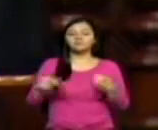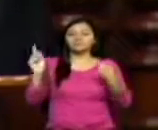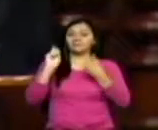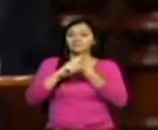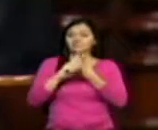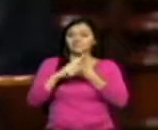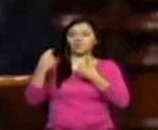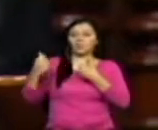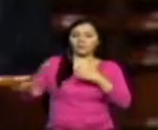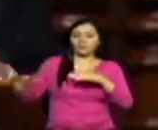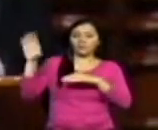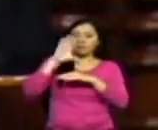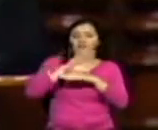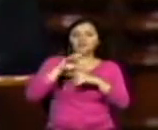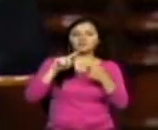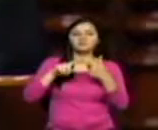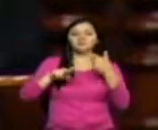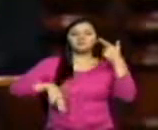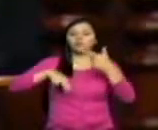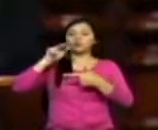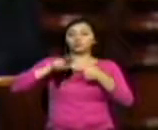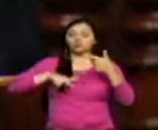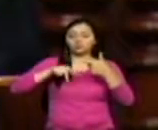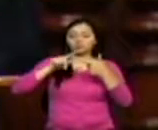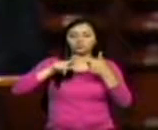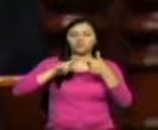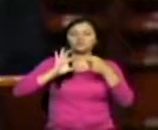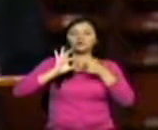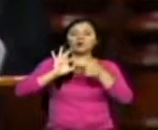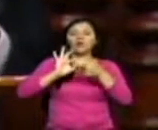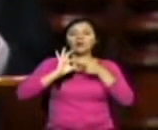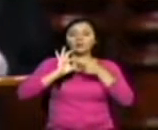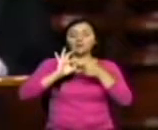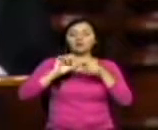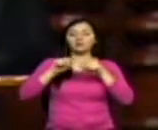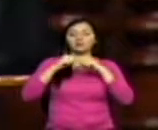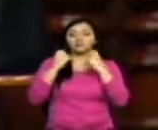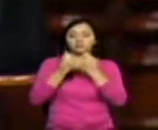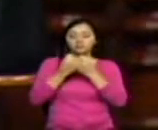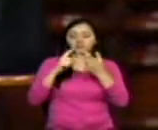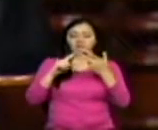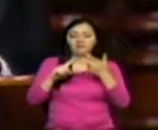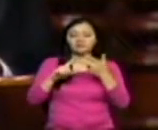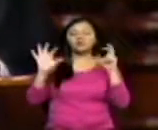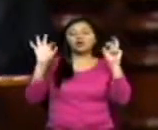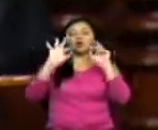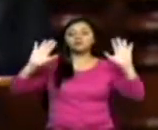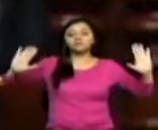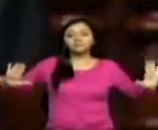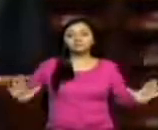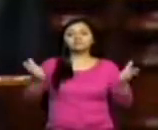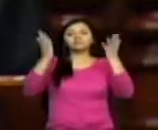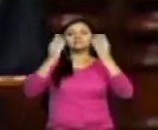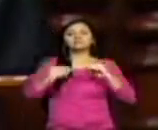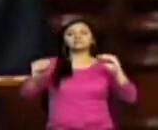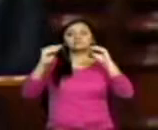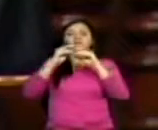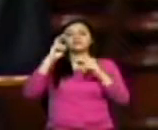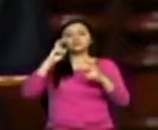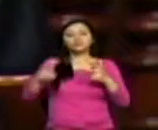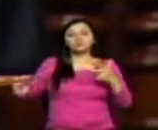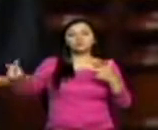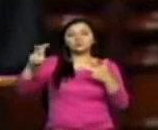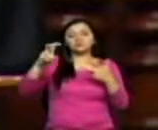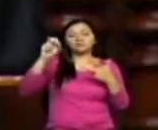para invertir, construir, colaborar en programas sociales o revitalizar el turismo, que